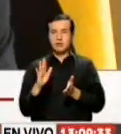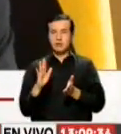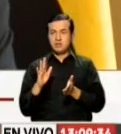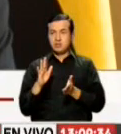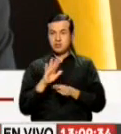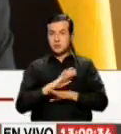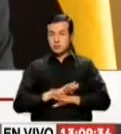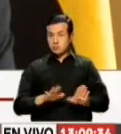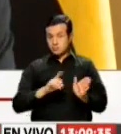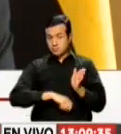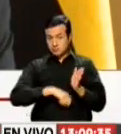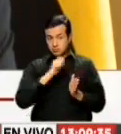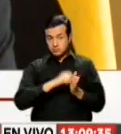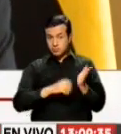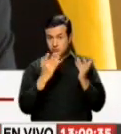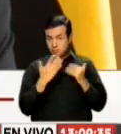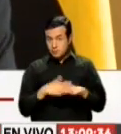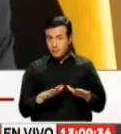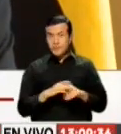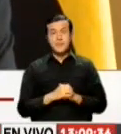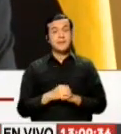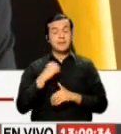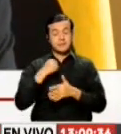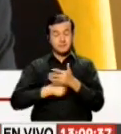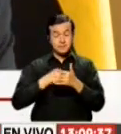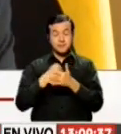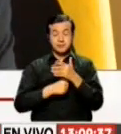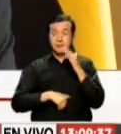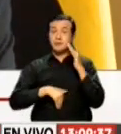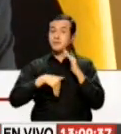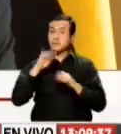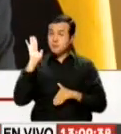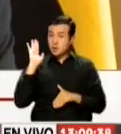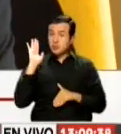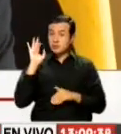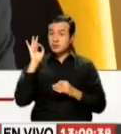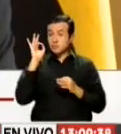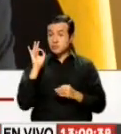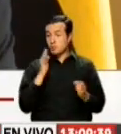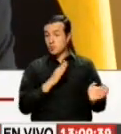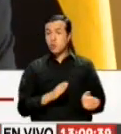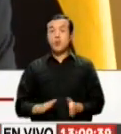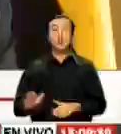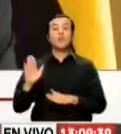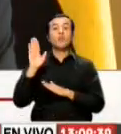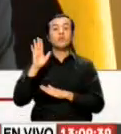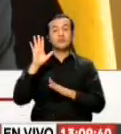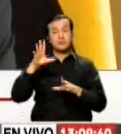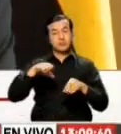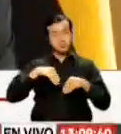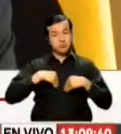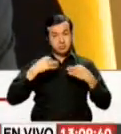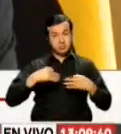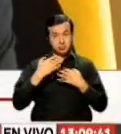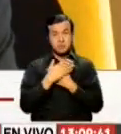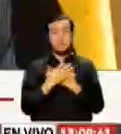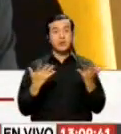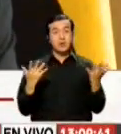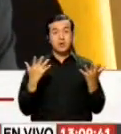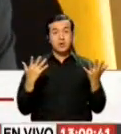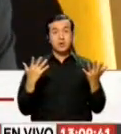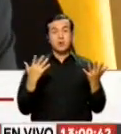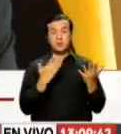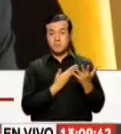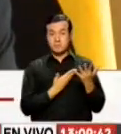basta con haberla ratificado. El reto más grande es velar por el cumplimiento de los compromisos adquiridos. Y para ello, el gobierno